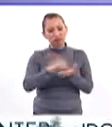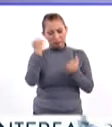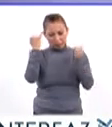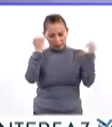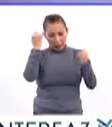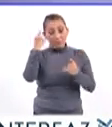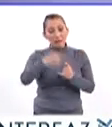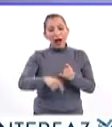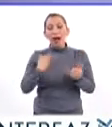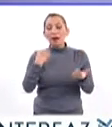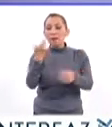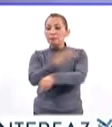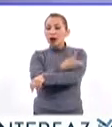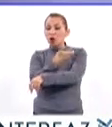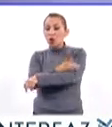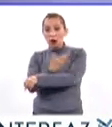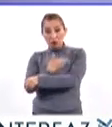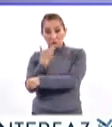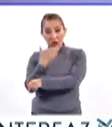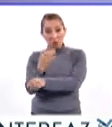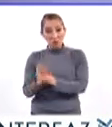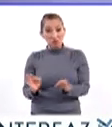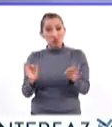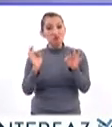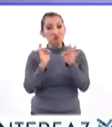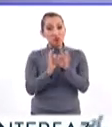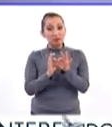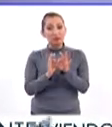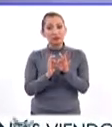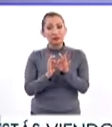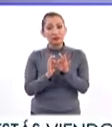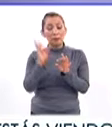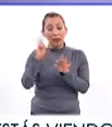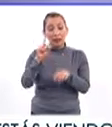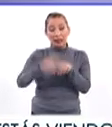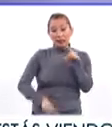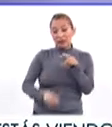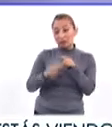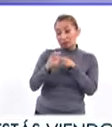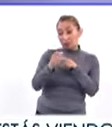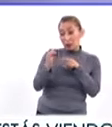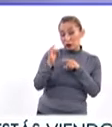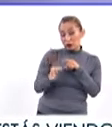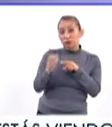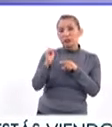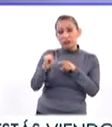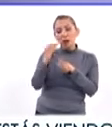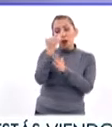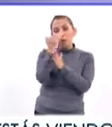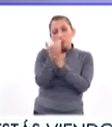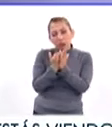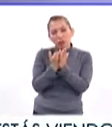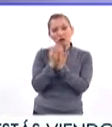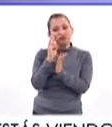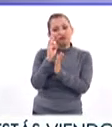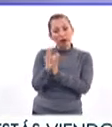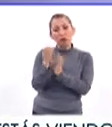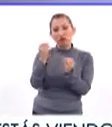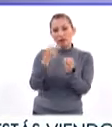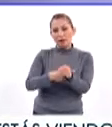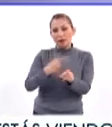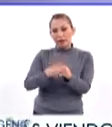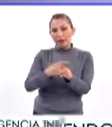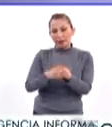estrategias de vacunación muy importantes que han logrado, pues si no la erradicación, por lo menos sí la disminución considerable de